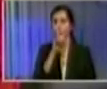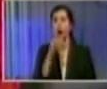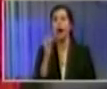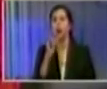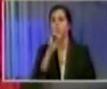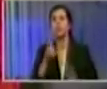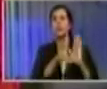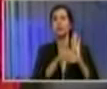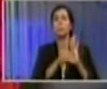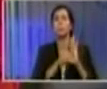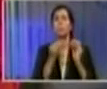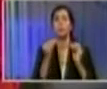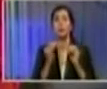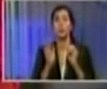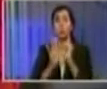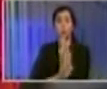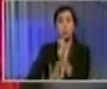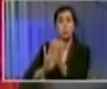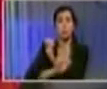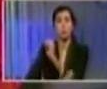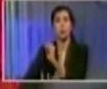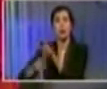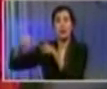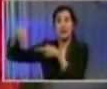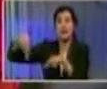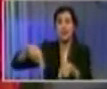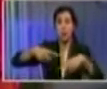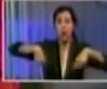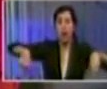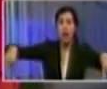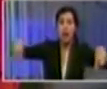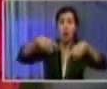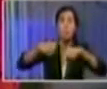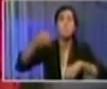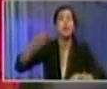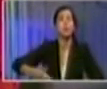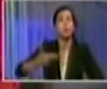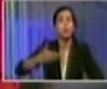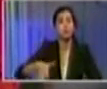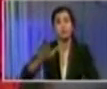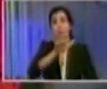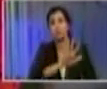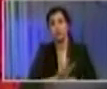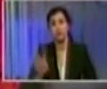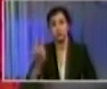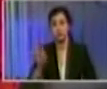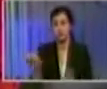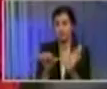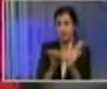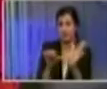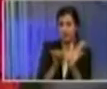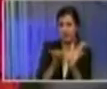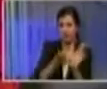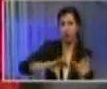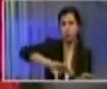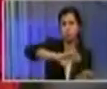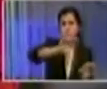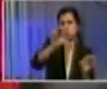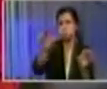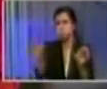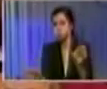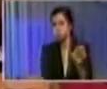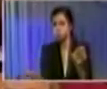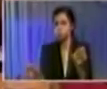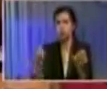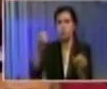un decreto para la protección de las cuencas y ríos más importantes ubicados en el arco del Orinoco, el